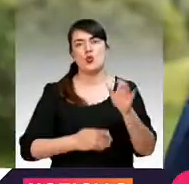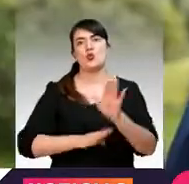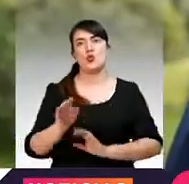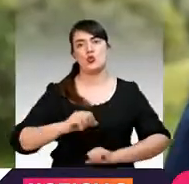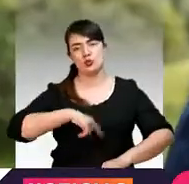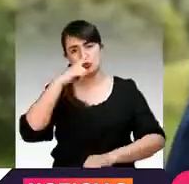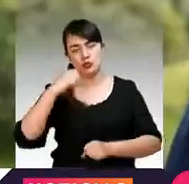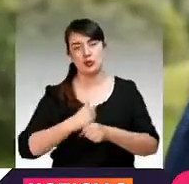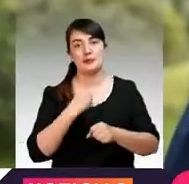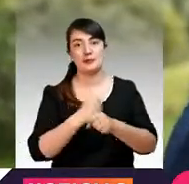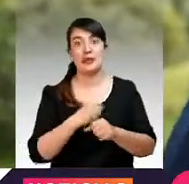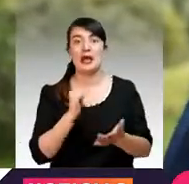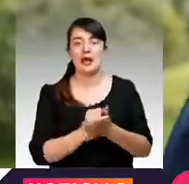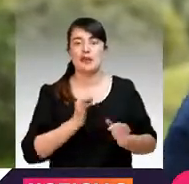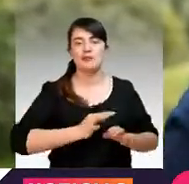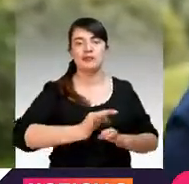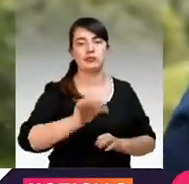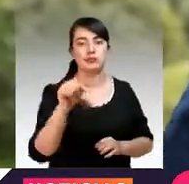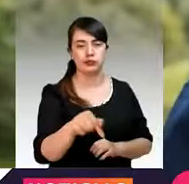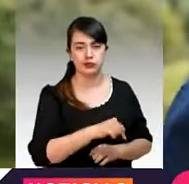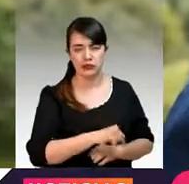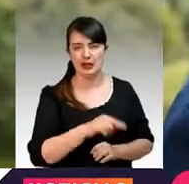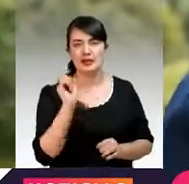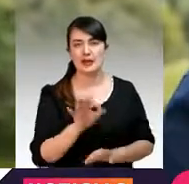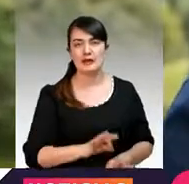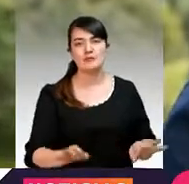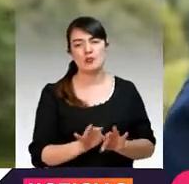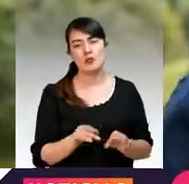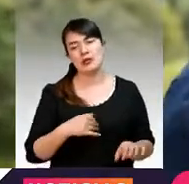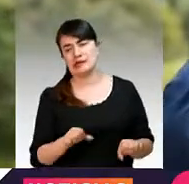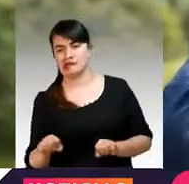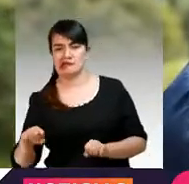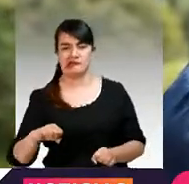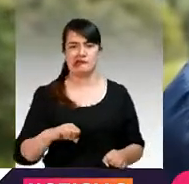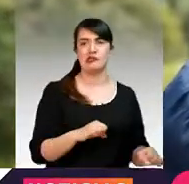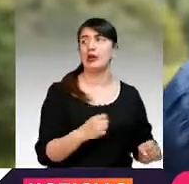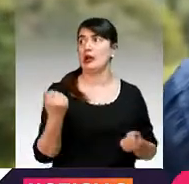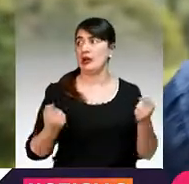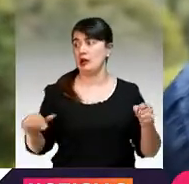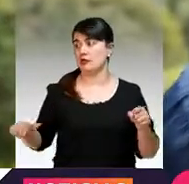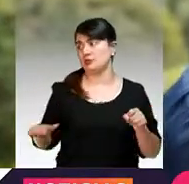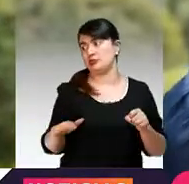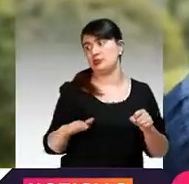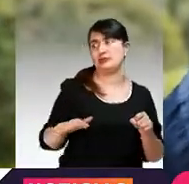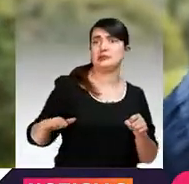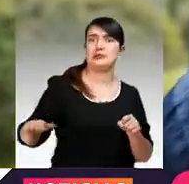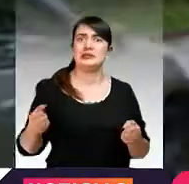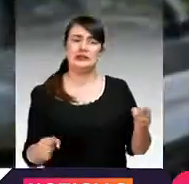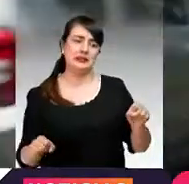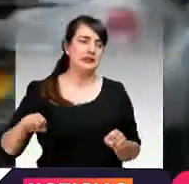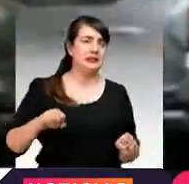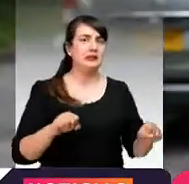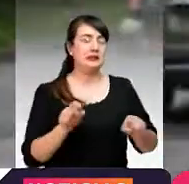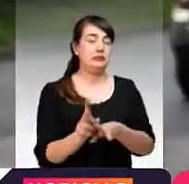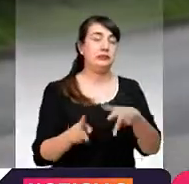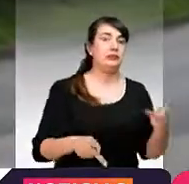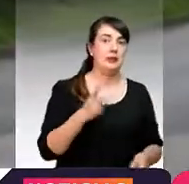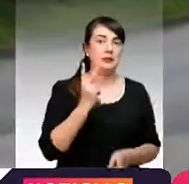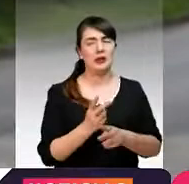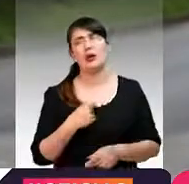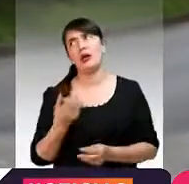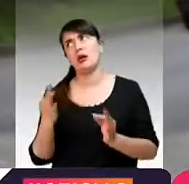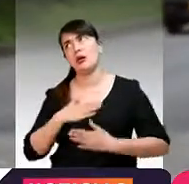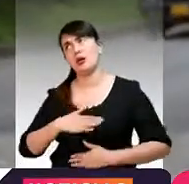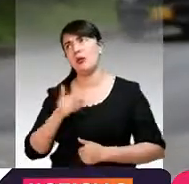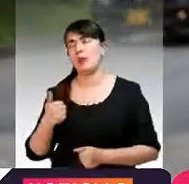Para esquivar los huecos, pues uno le toca salirse un poquito más y los carros pues pasan cerquita a uno o lo pueden arrollar. Me parece súper, súper, porque